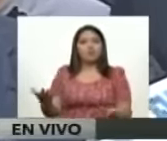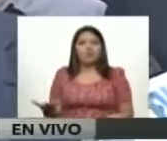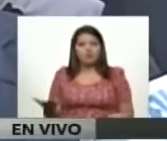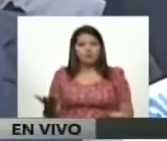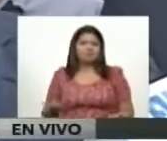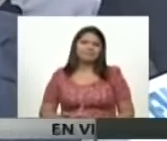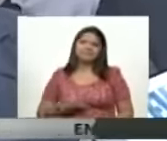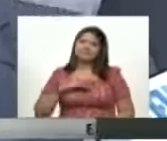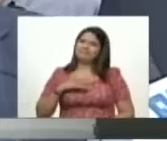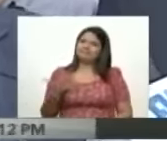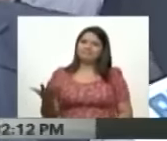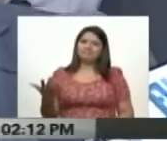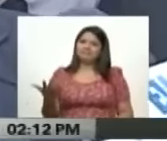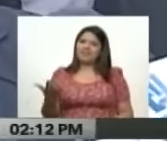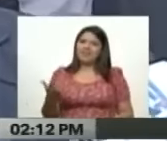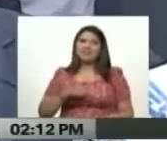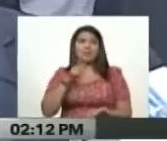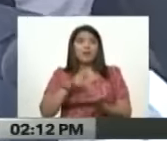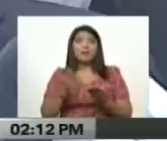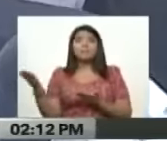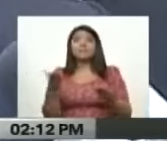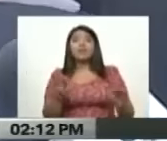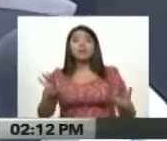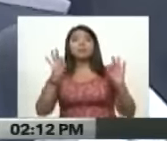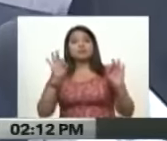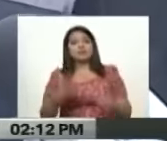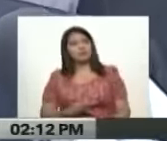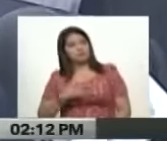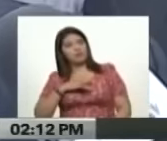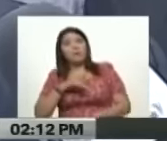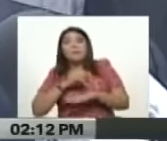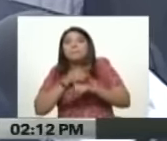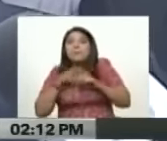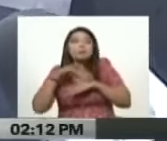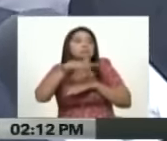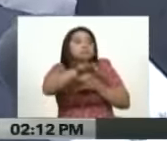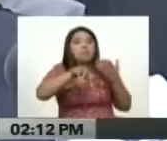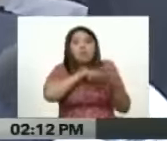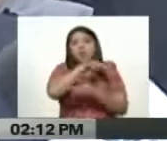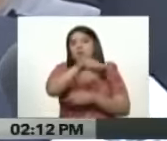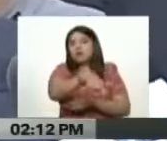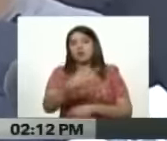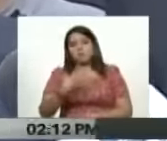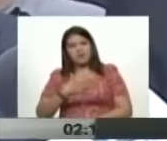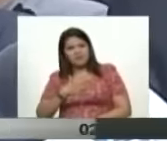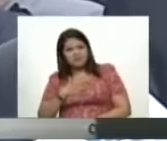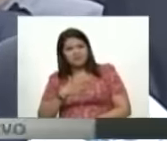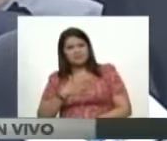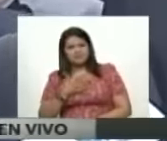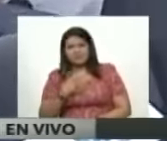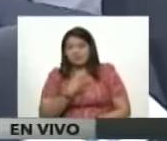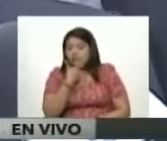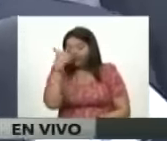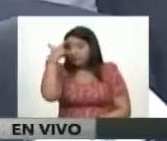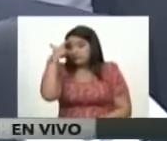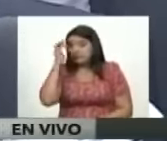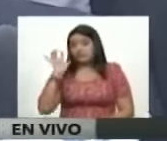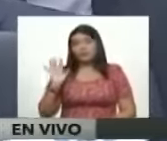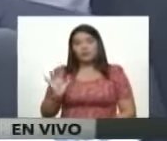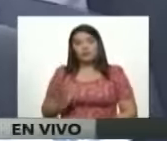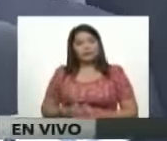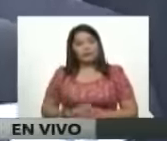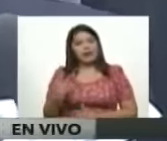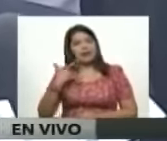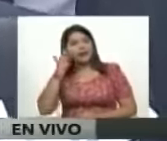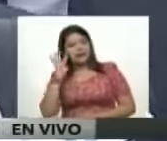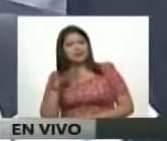latinoamericano, que esté aquí y que sean los invitados de la derecha venezolana. Pero eso es problema de la derecha. Para nosotros, a mí me causa bochorno. que se crea